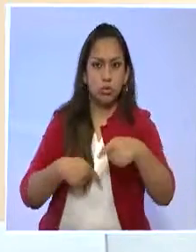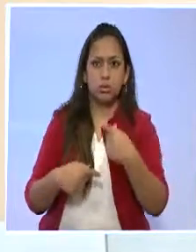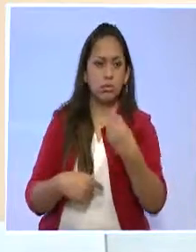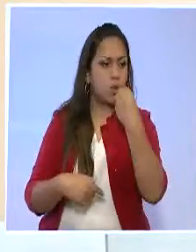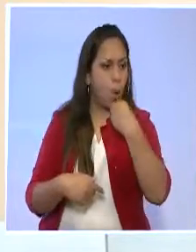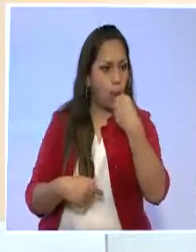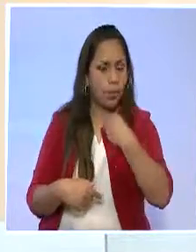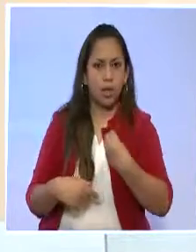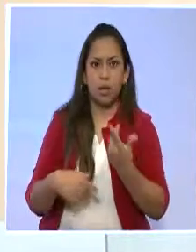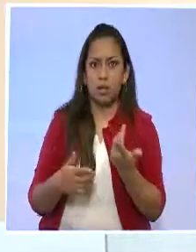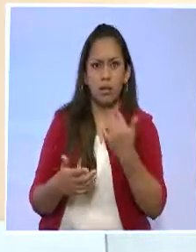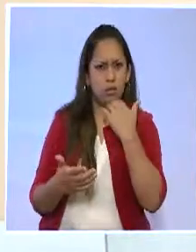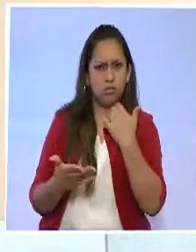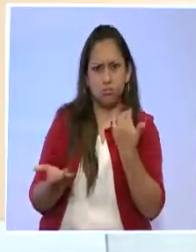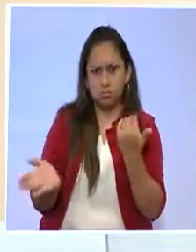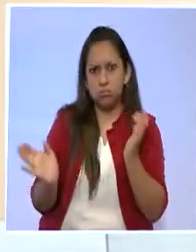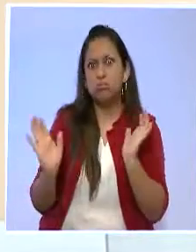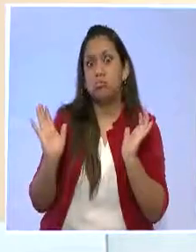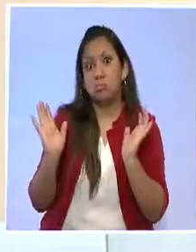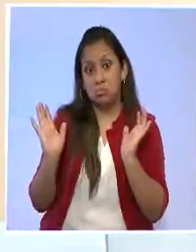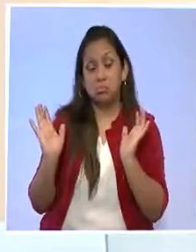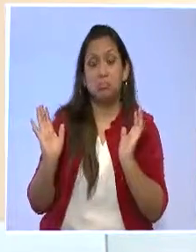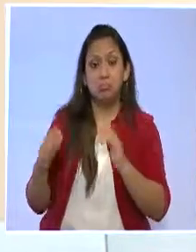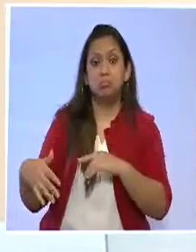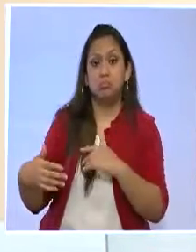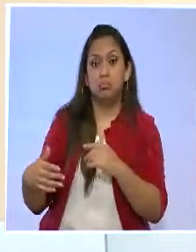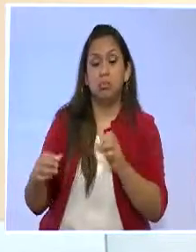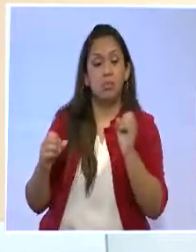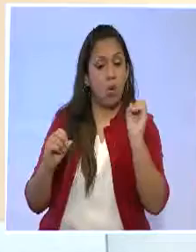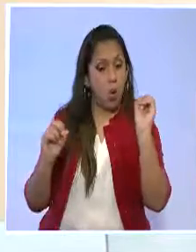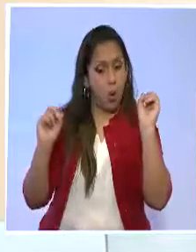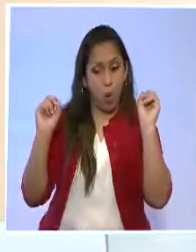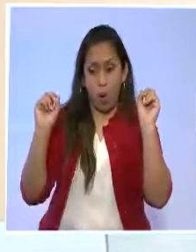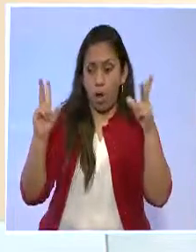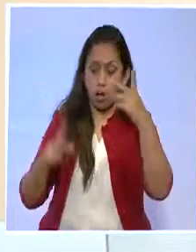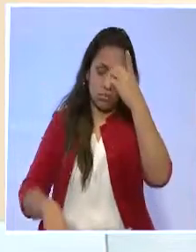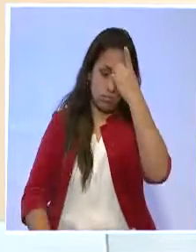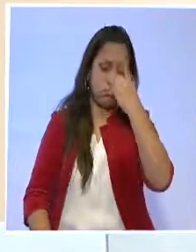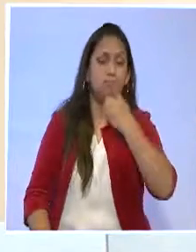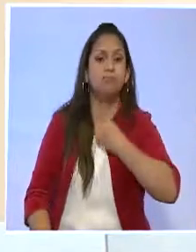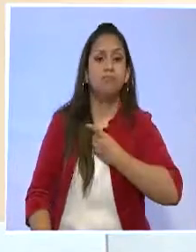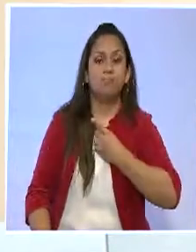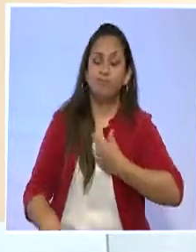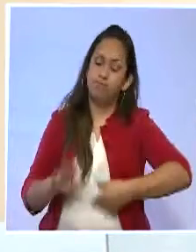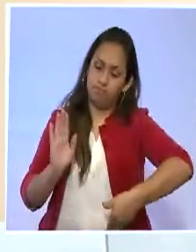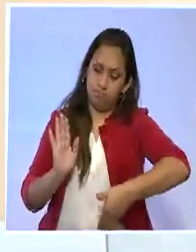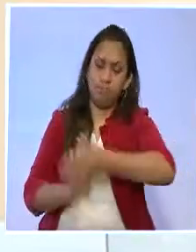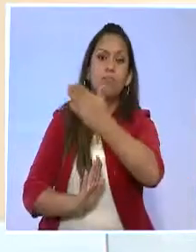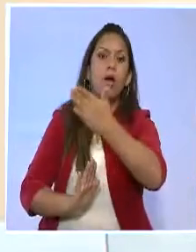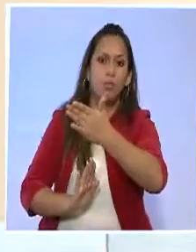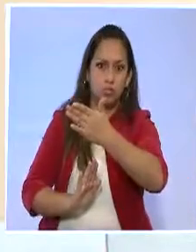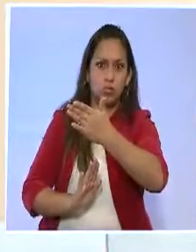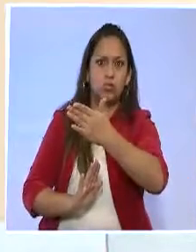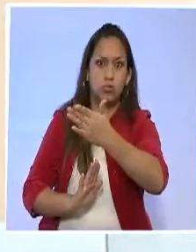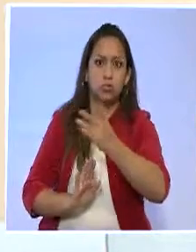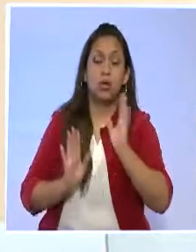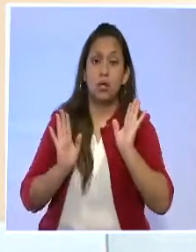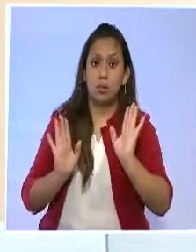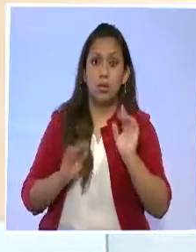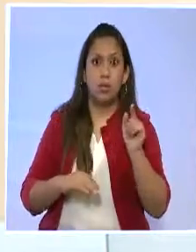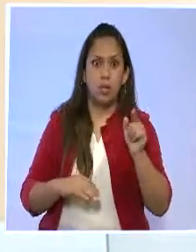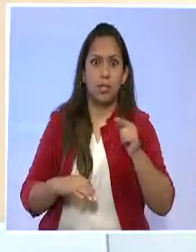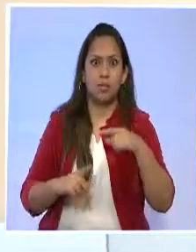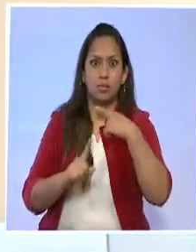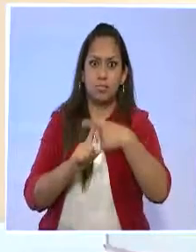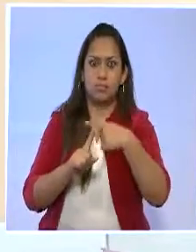fue y cuando realmente decidimos realizar la visita porque en este caso el beneficio era mucho más grande que el